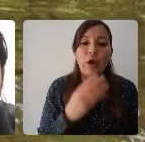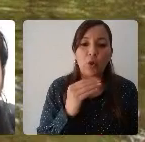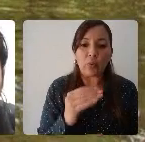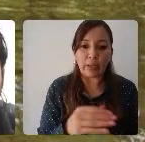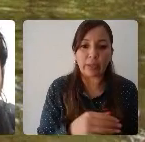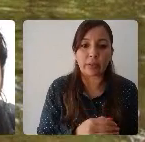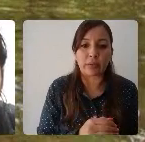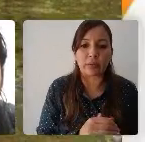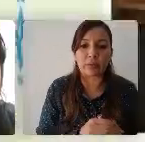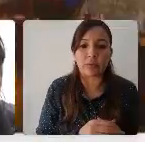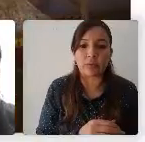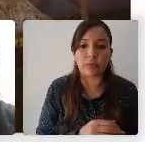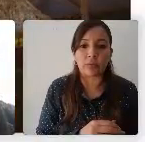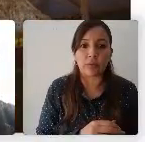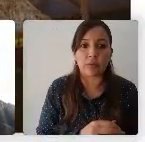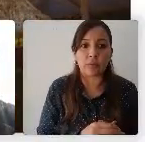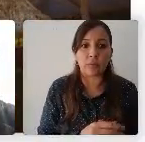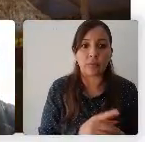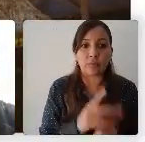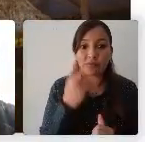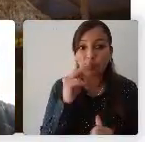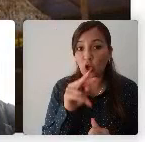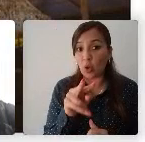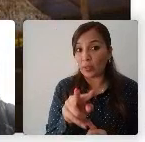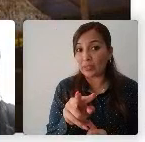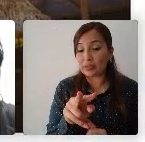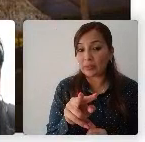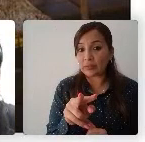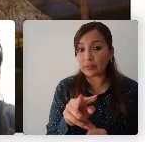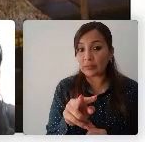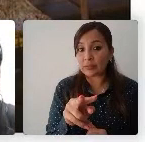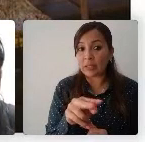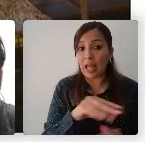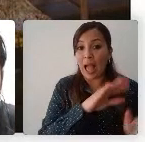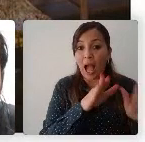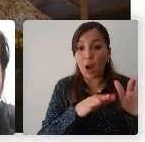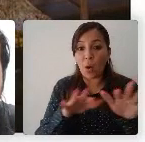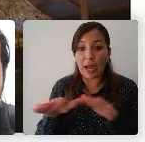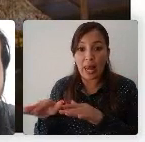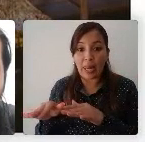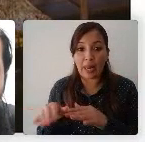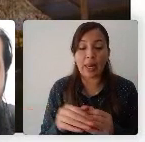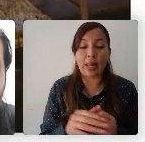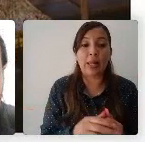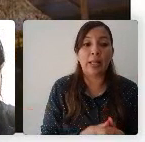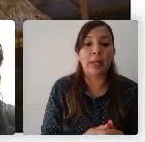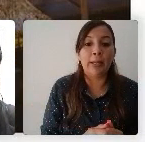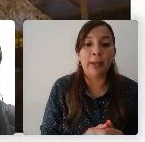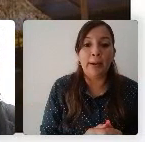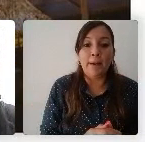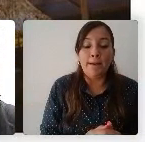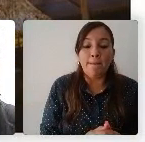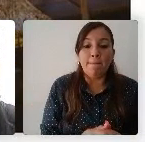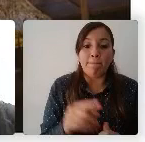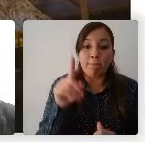lo que les puedo hablar de Tingana es un ecosistema de aguajales y renacales en el Alto Mayo. Es uno